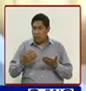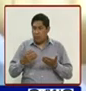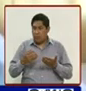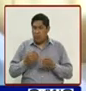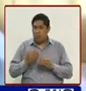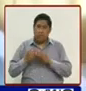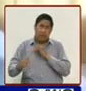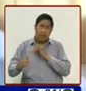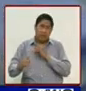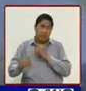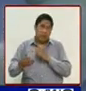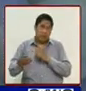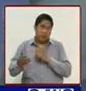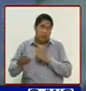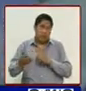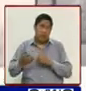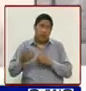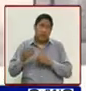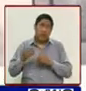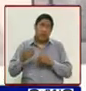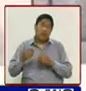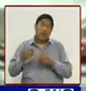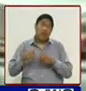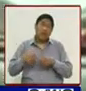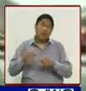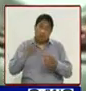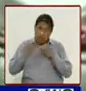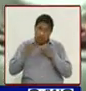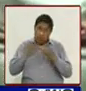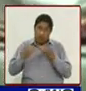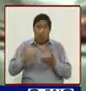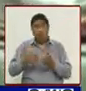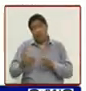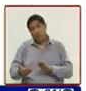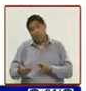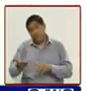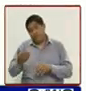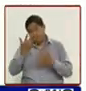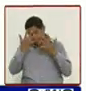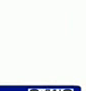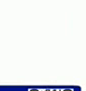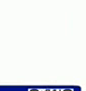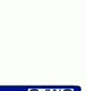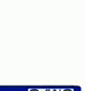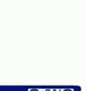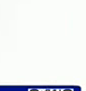referido en neonato al tercer nivel y durante la referencia pues falleció el producto.